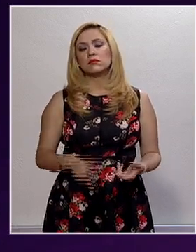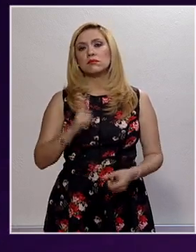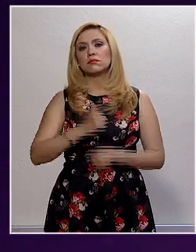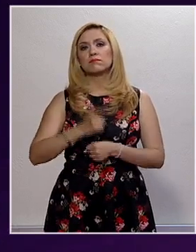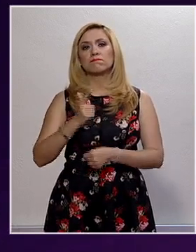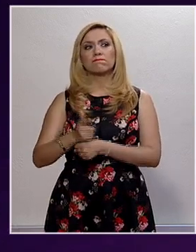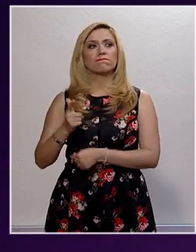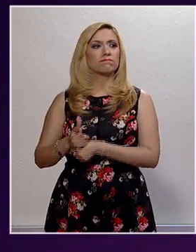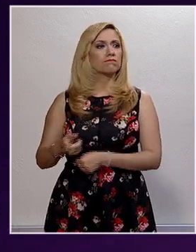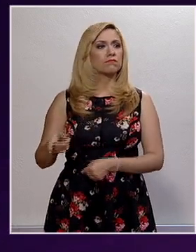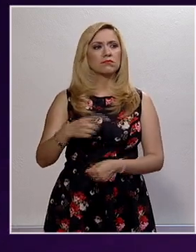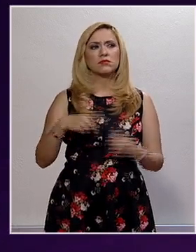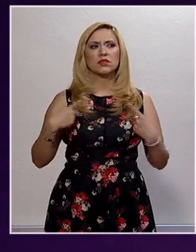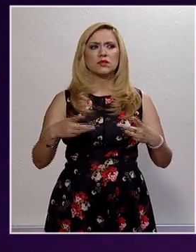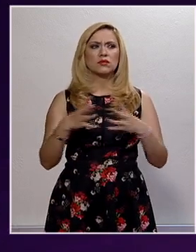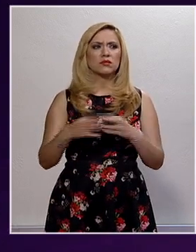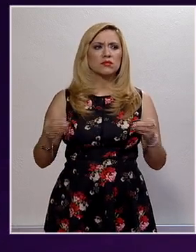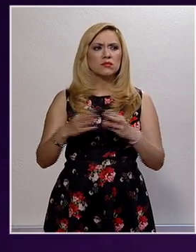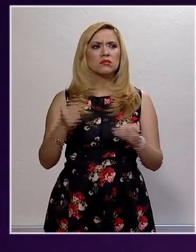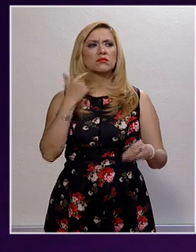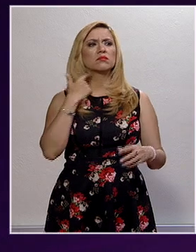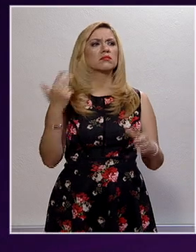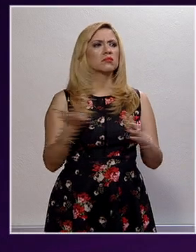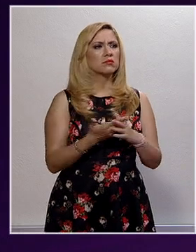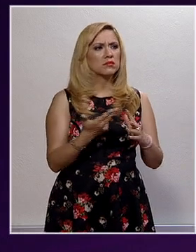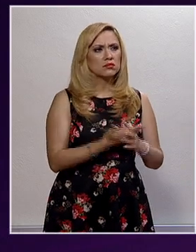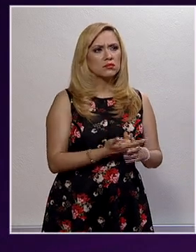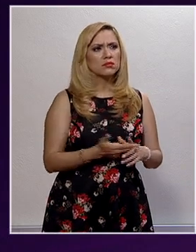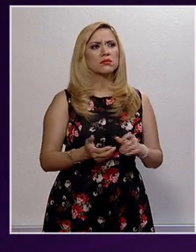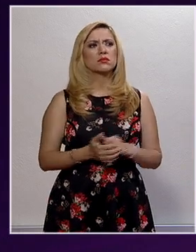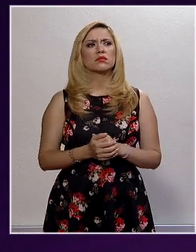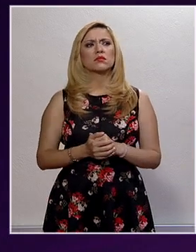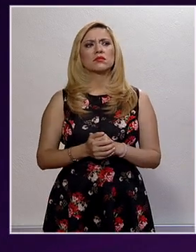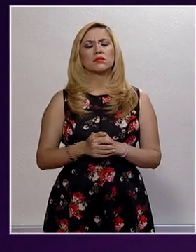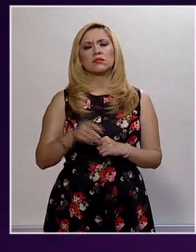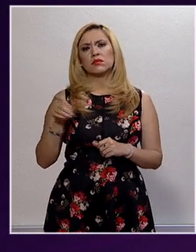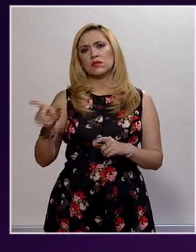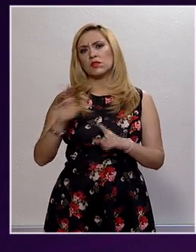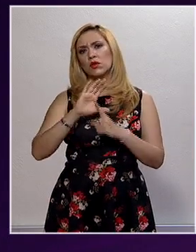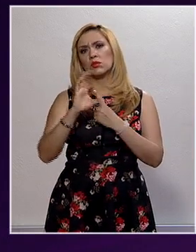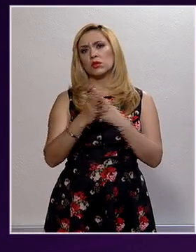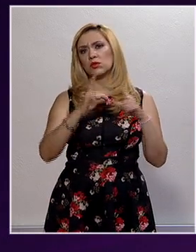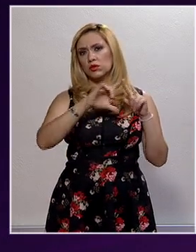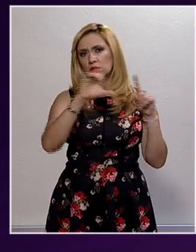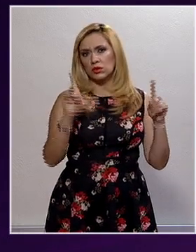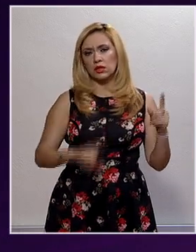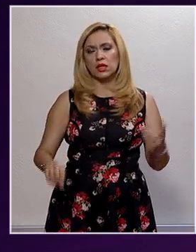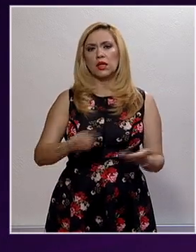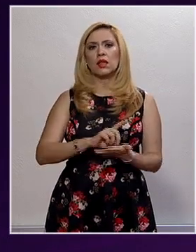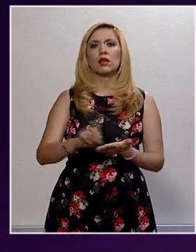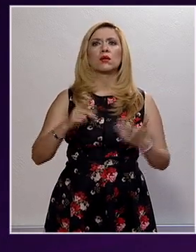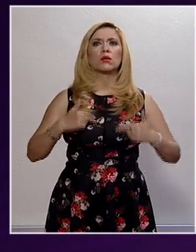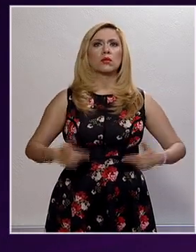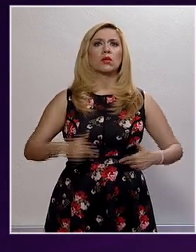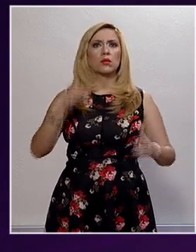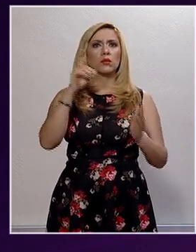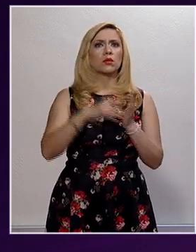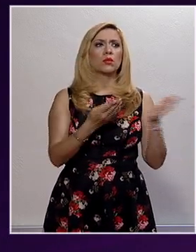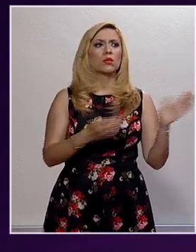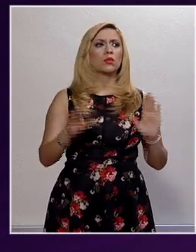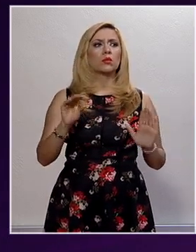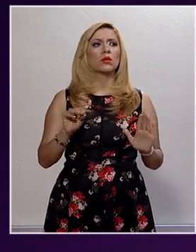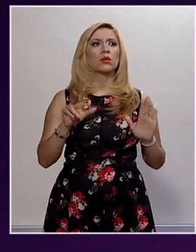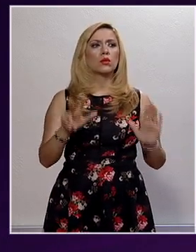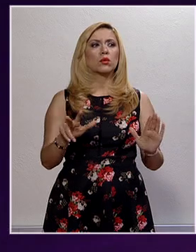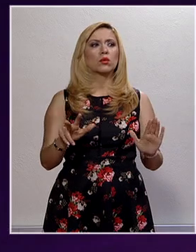todas estas desapariciones y feminicidios, ¿no? La propia Comisión Nacional de Derechos Humanos en el 98